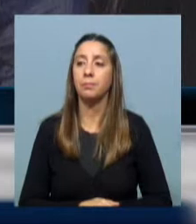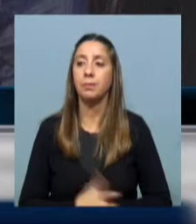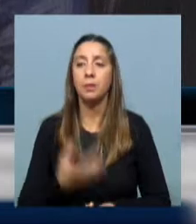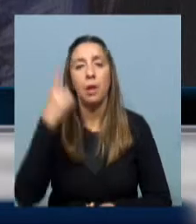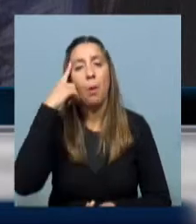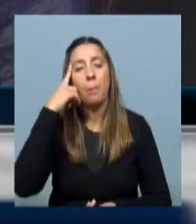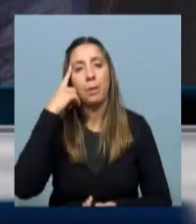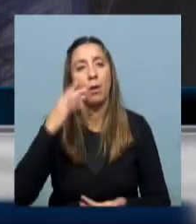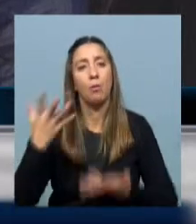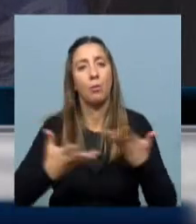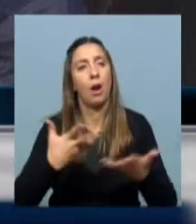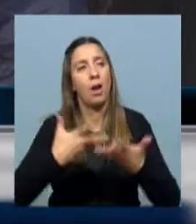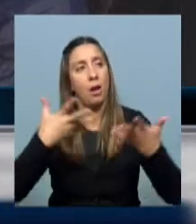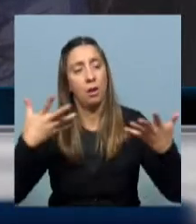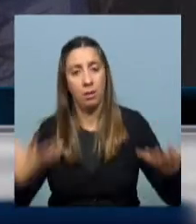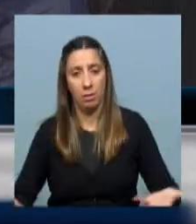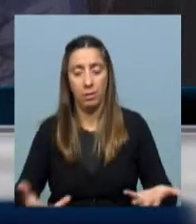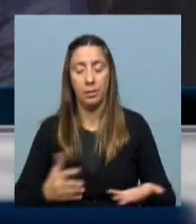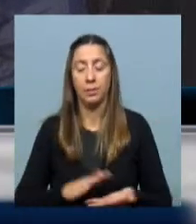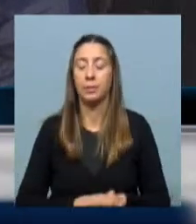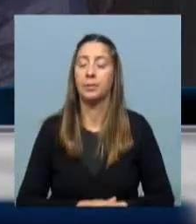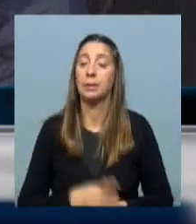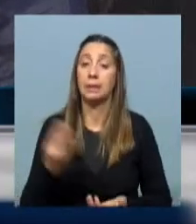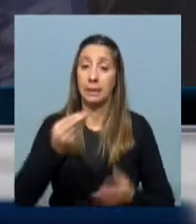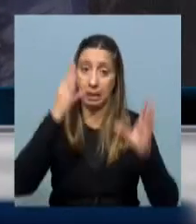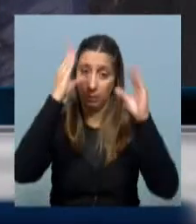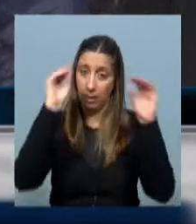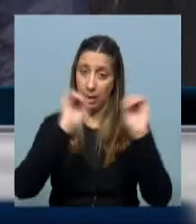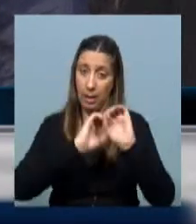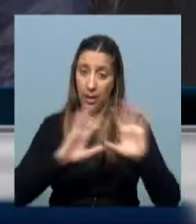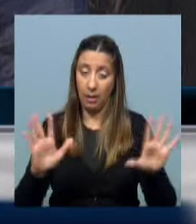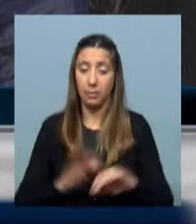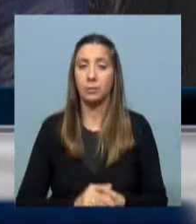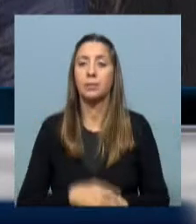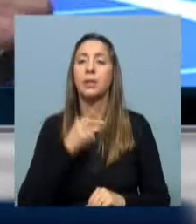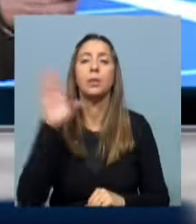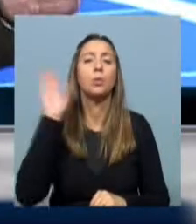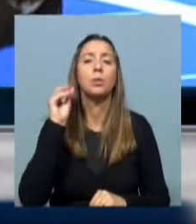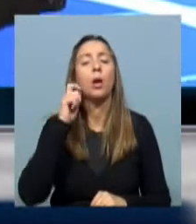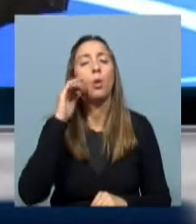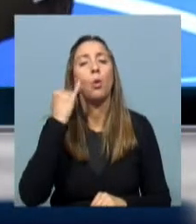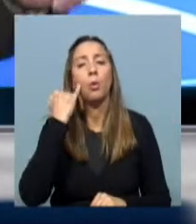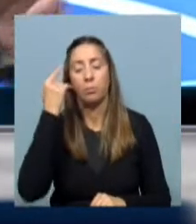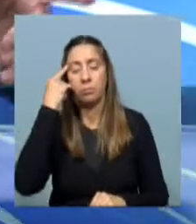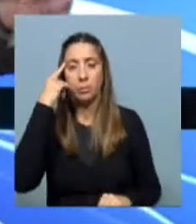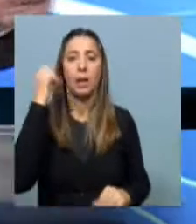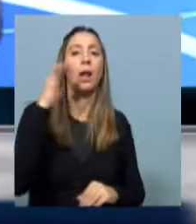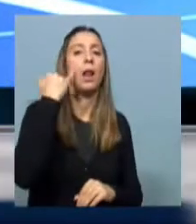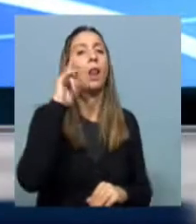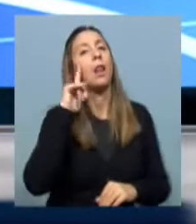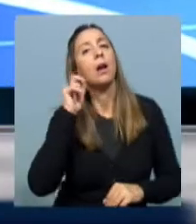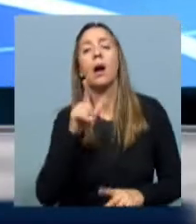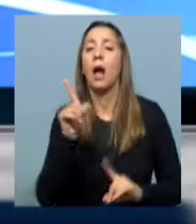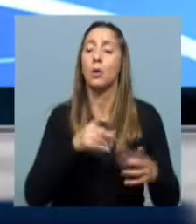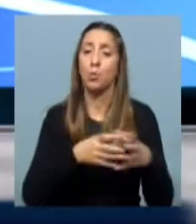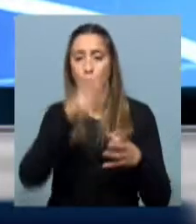la magnitud del incendio que fue, sobre todo el sábado de la noche. Bien. Quiero escuchar a Godoy y a Lagia. Quiero saber, ¿hay